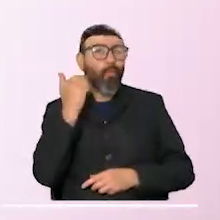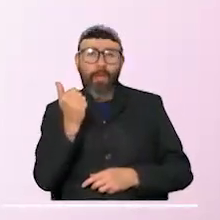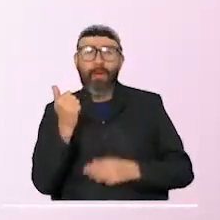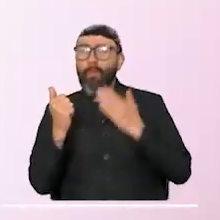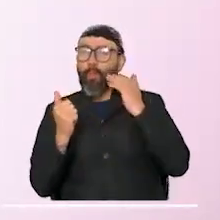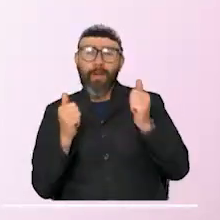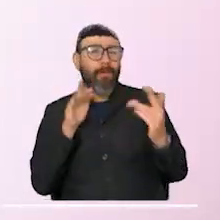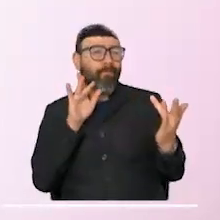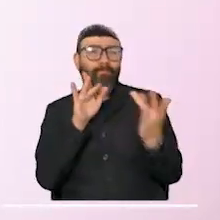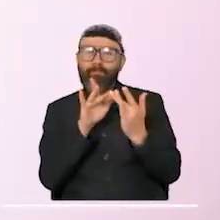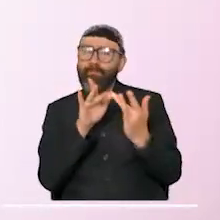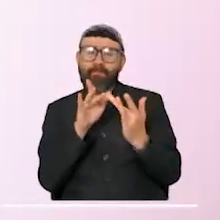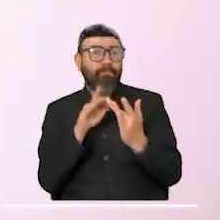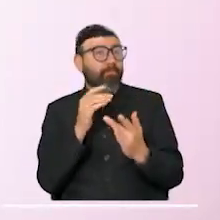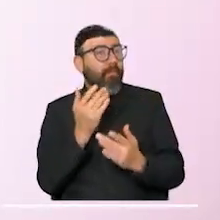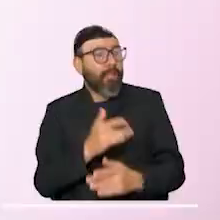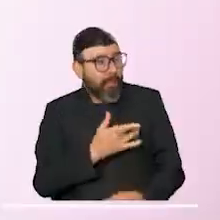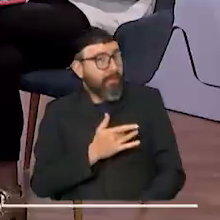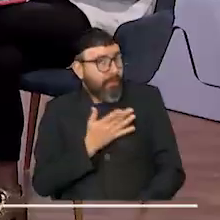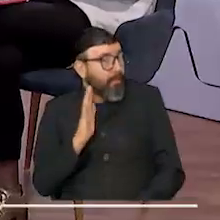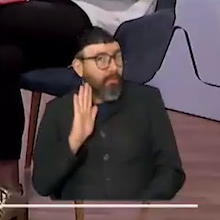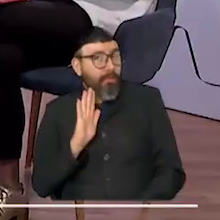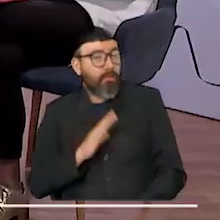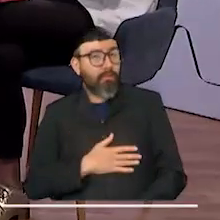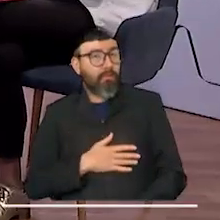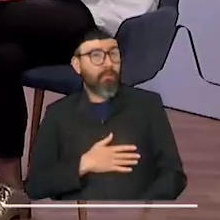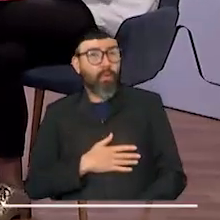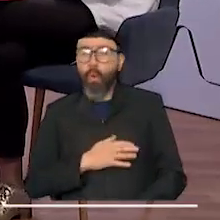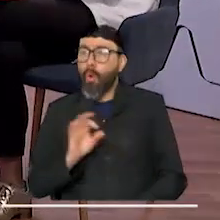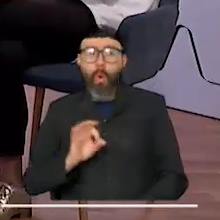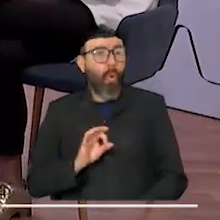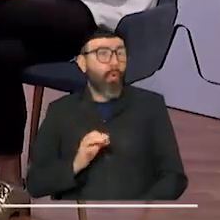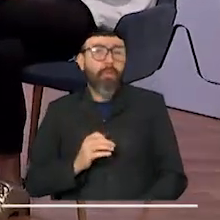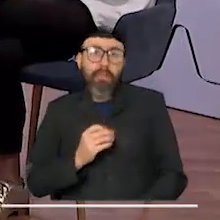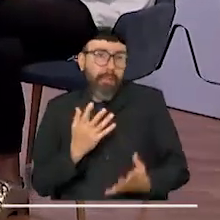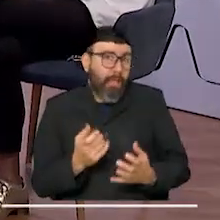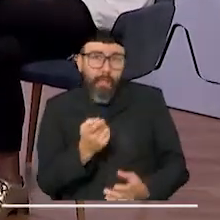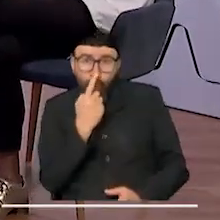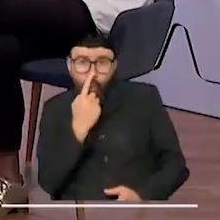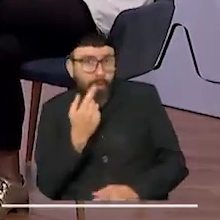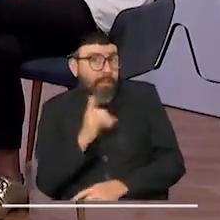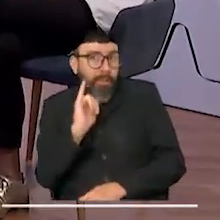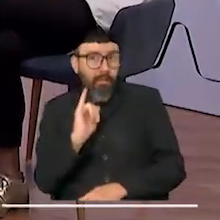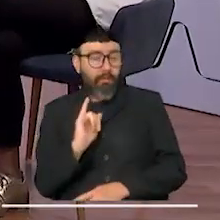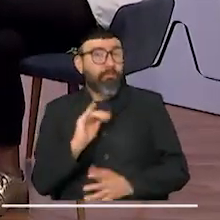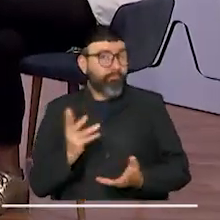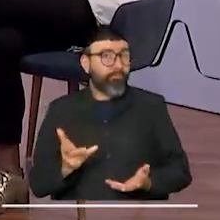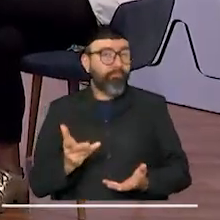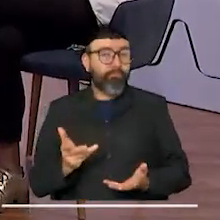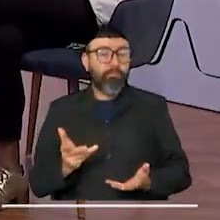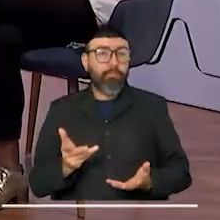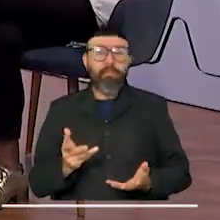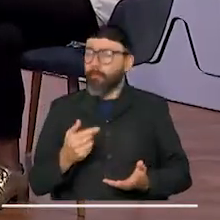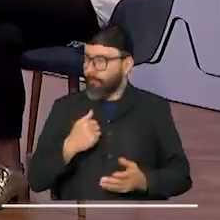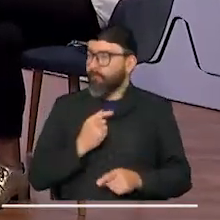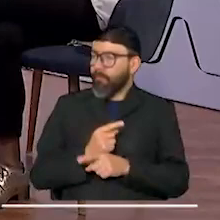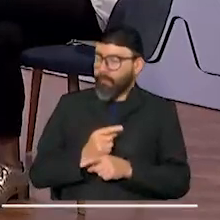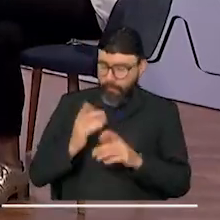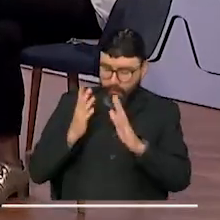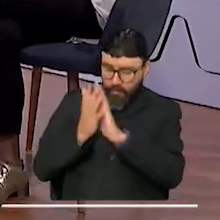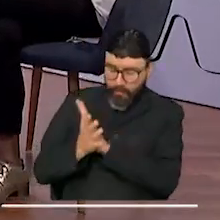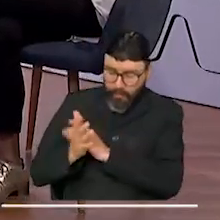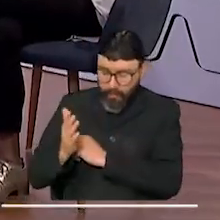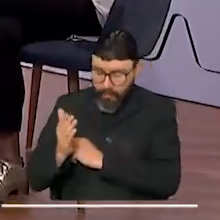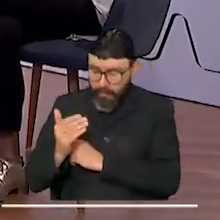es con otra persona de su mismo género entonces puede ser entonces a eso quería como relacionarme Entonces si uno